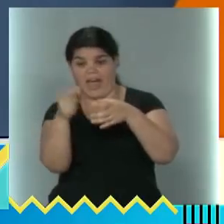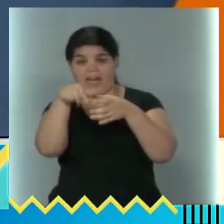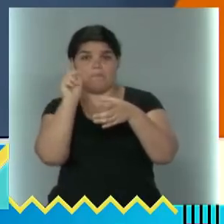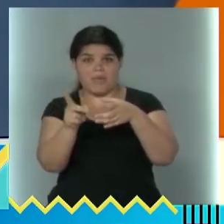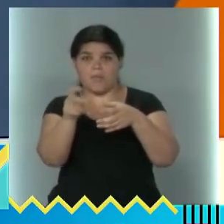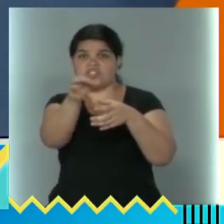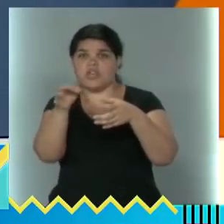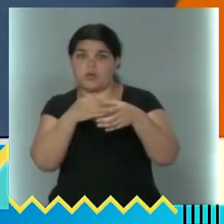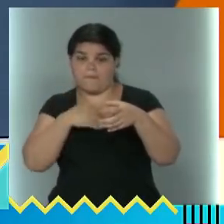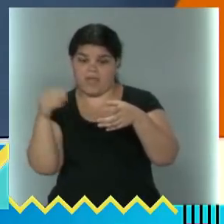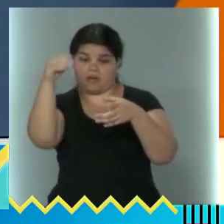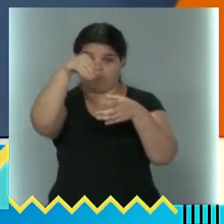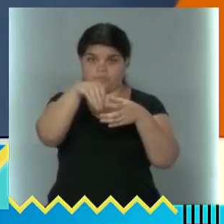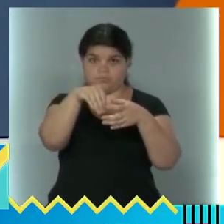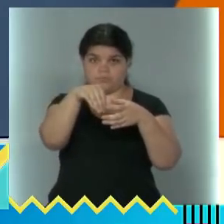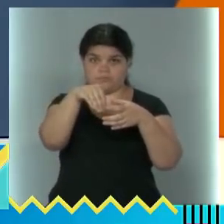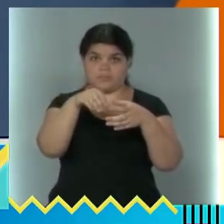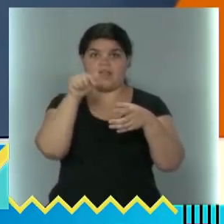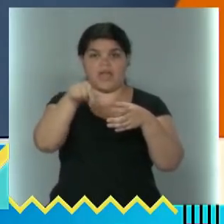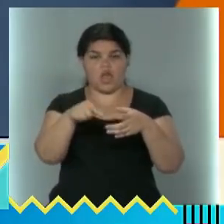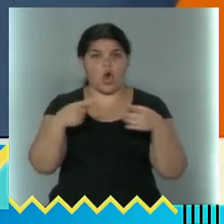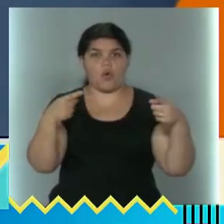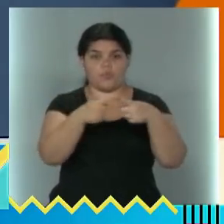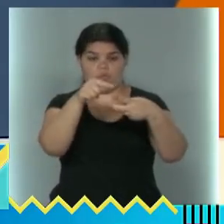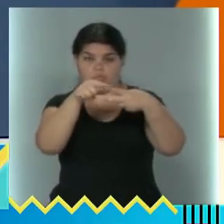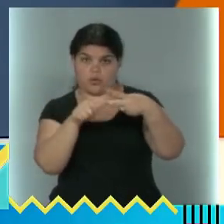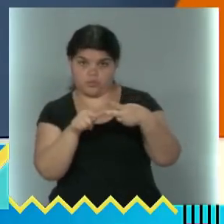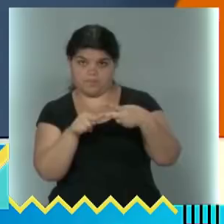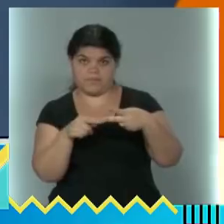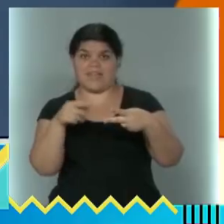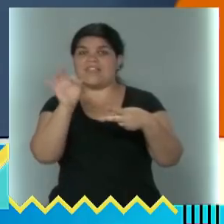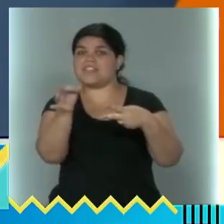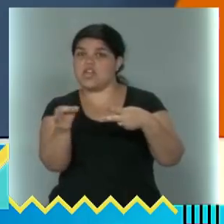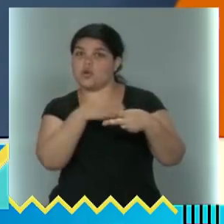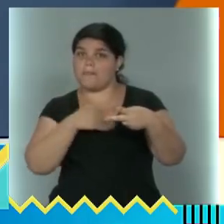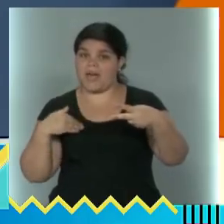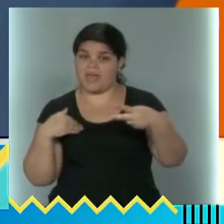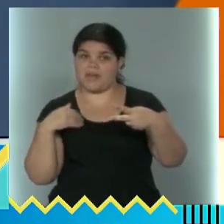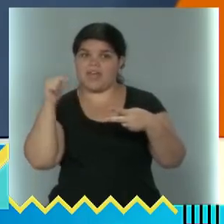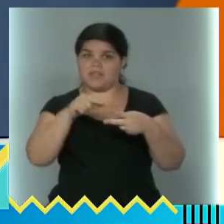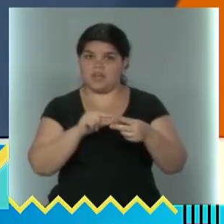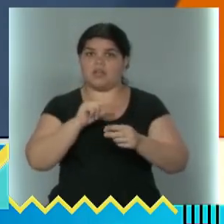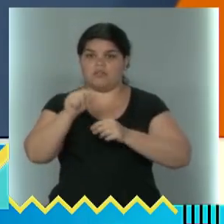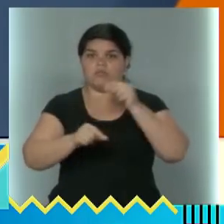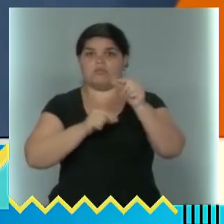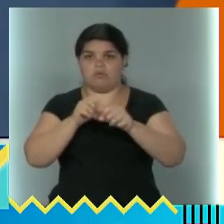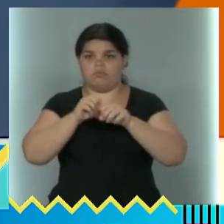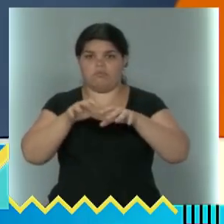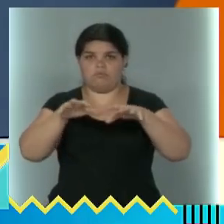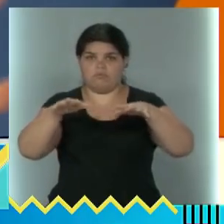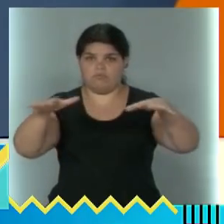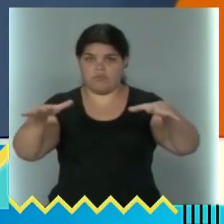y tomaron dos conclusiones. Una, que las células madres esas, como son células que se van replicando y